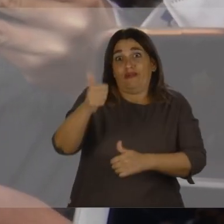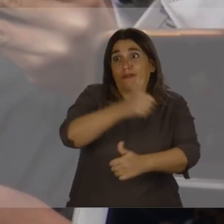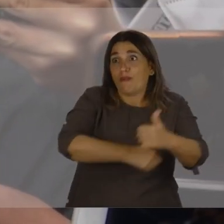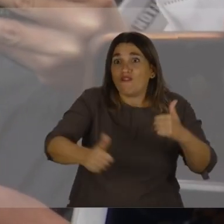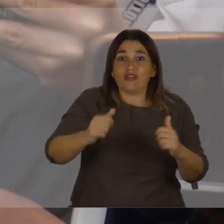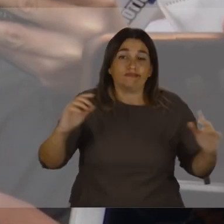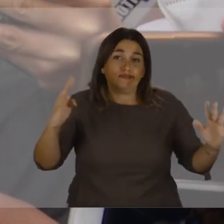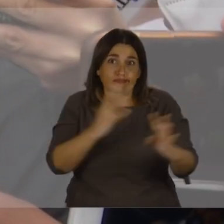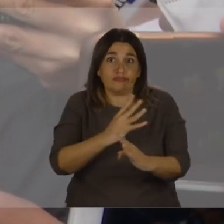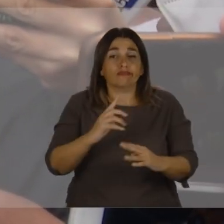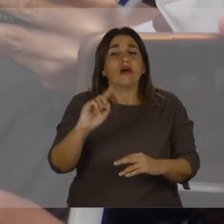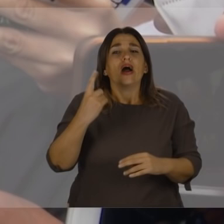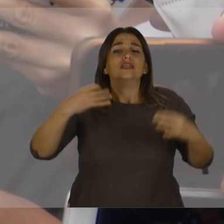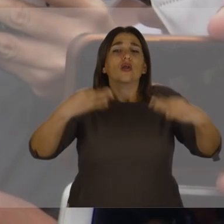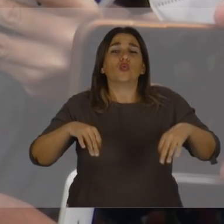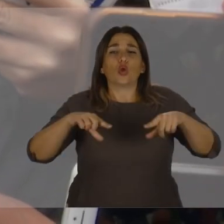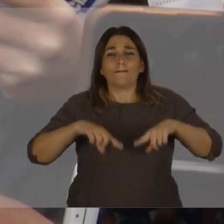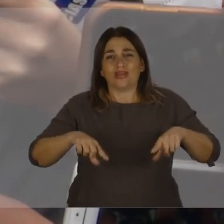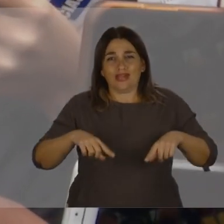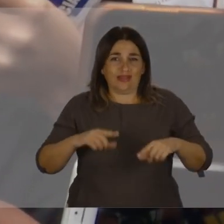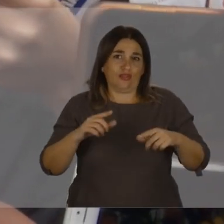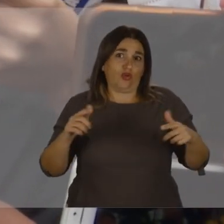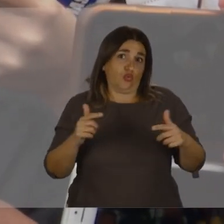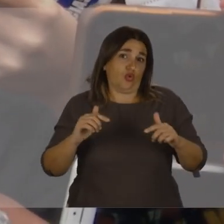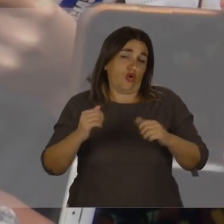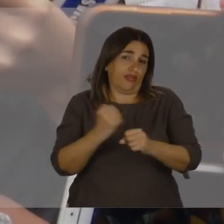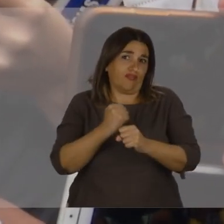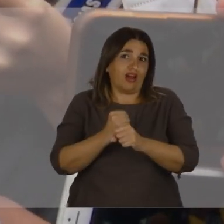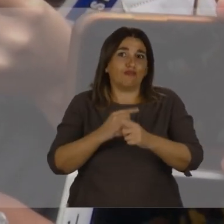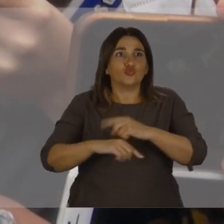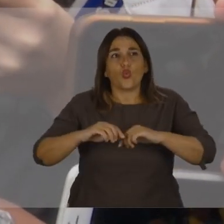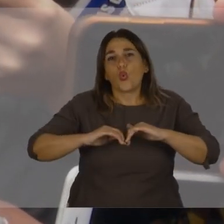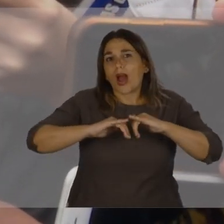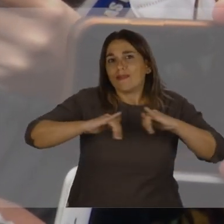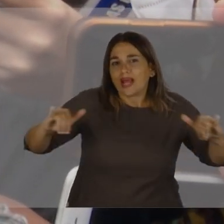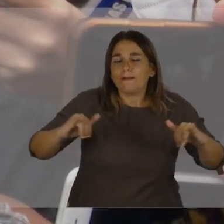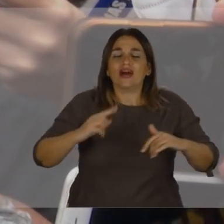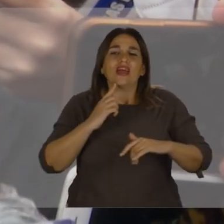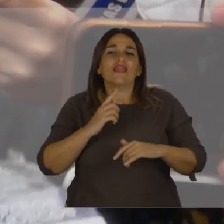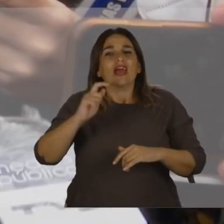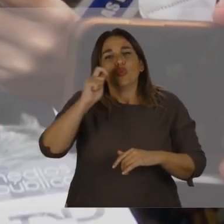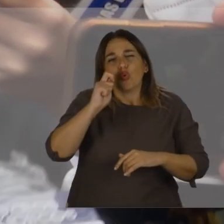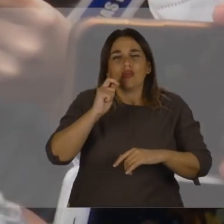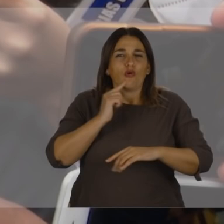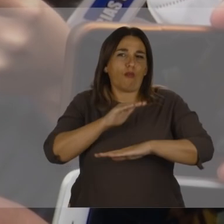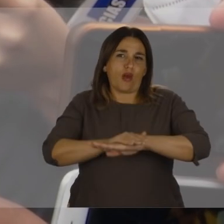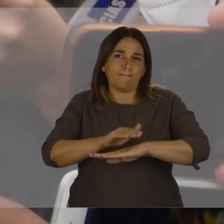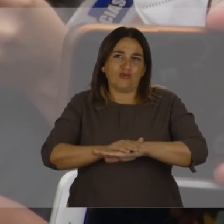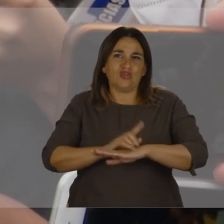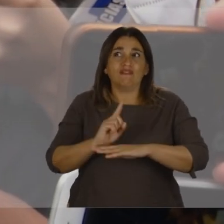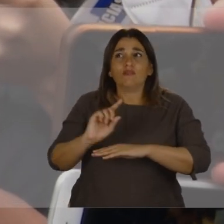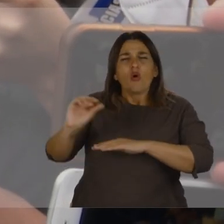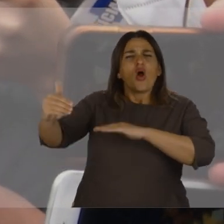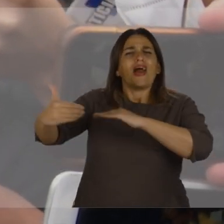Ayer en el Consejo de Ministros y se venía trabajando en una campaña de turismo responsable. No van a haber